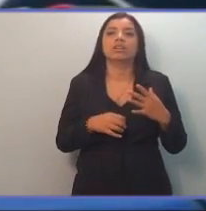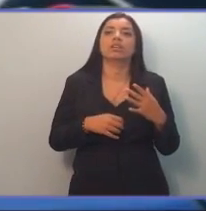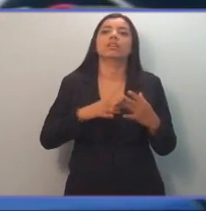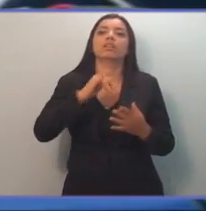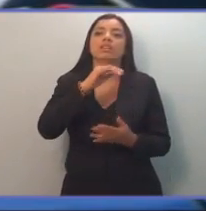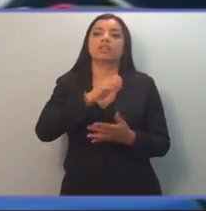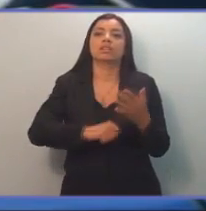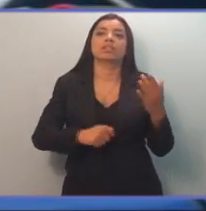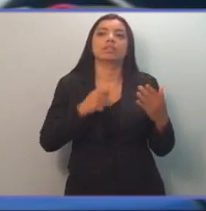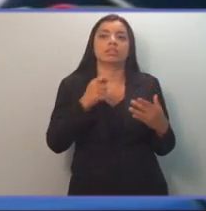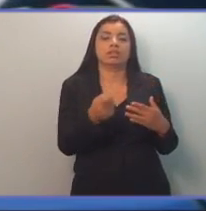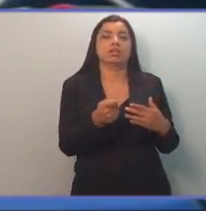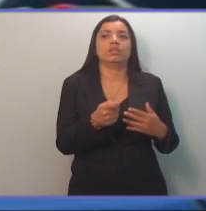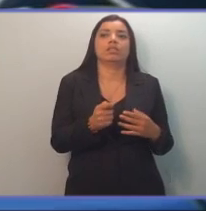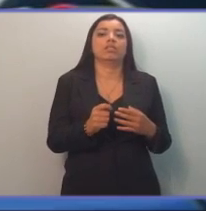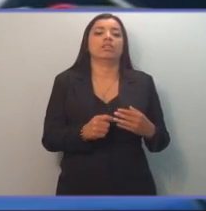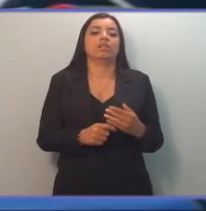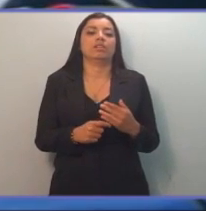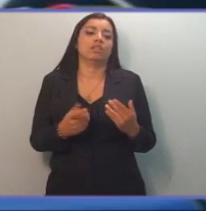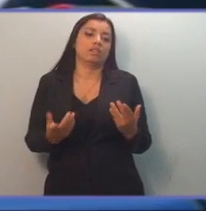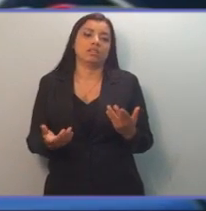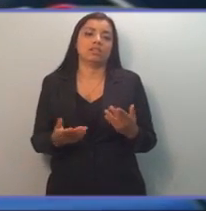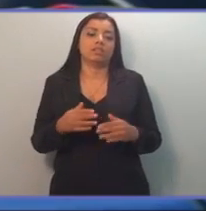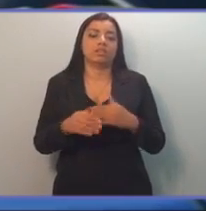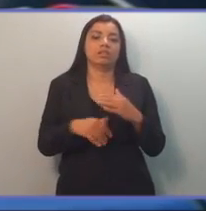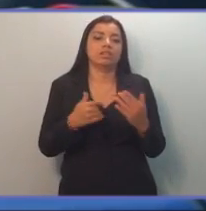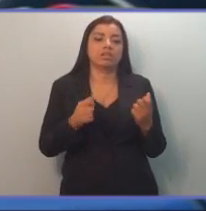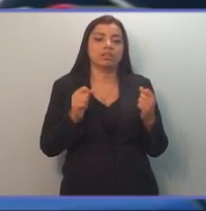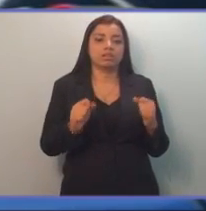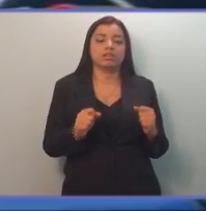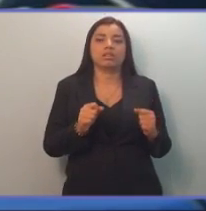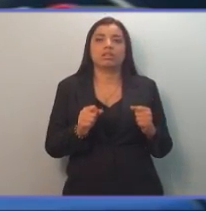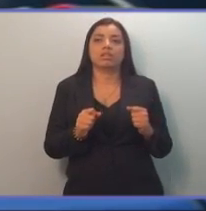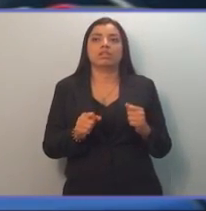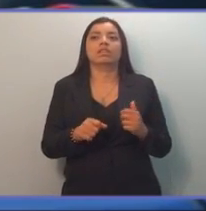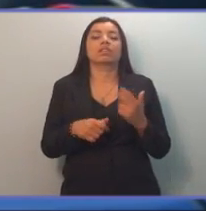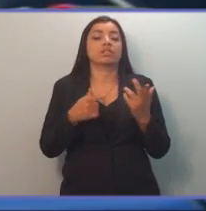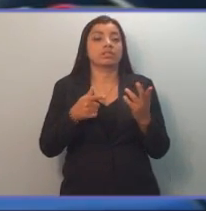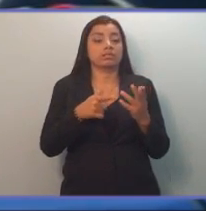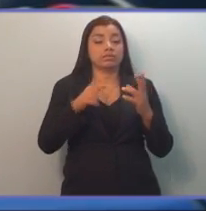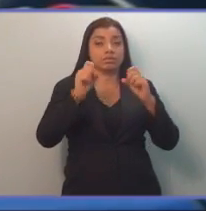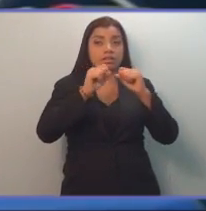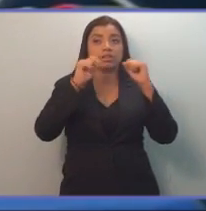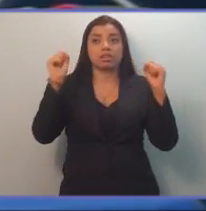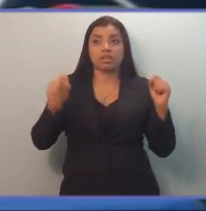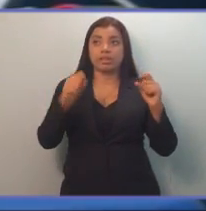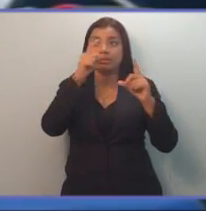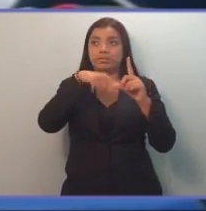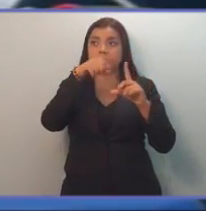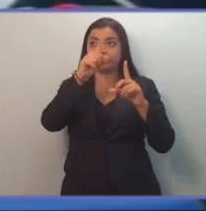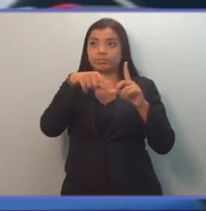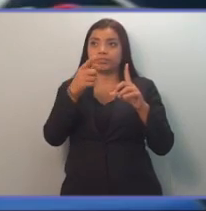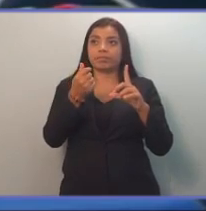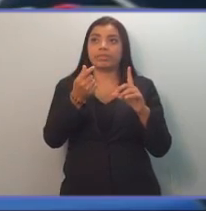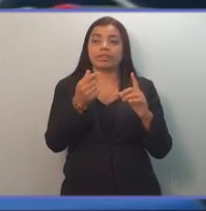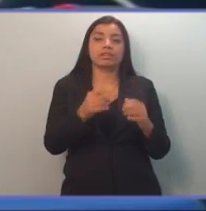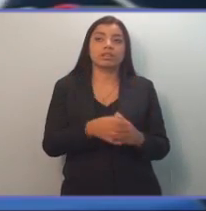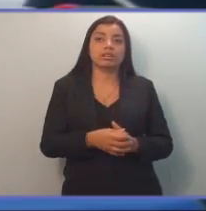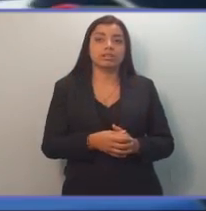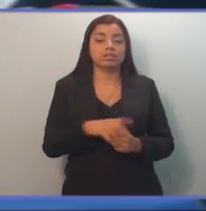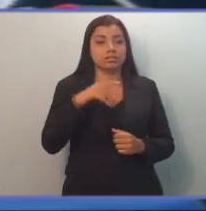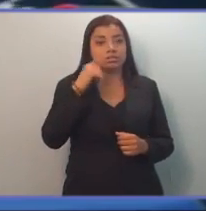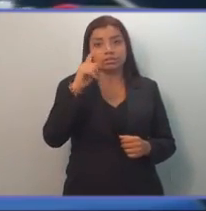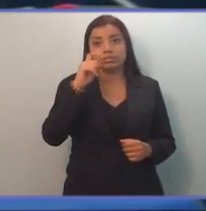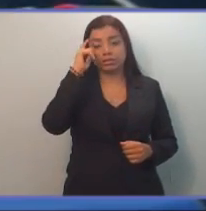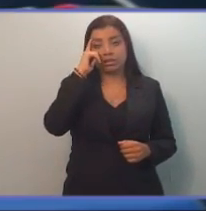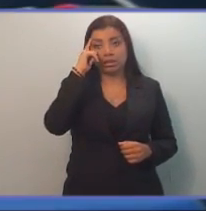impuestos directos e indirectos y hacer algo por el efecto retroactivo que hay en el sistema financiero por una falta de análisis